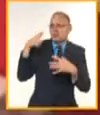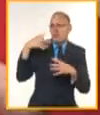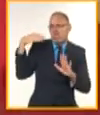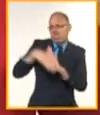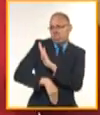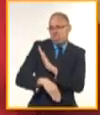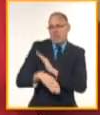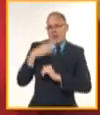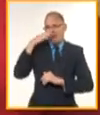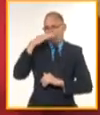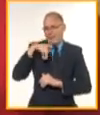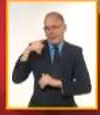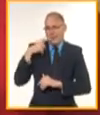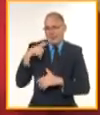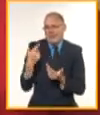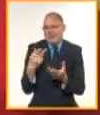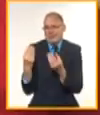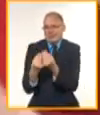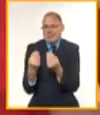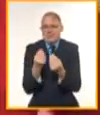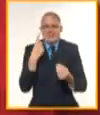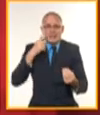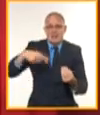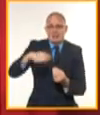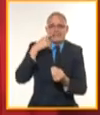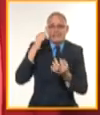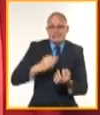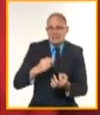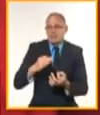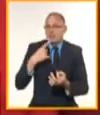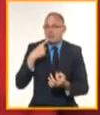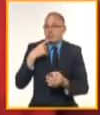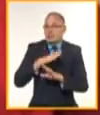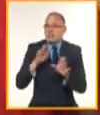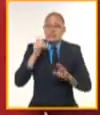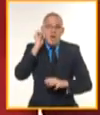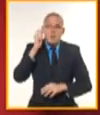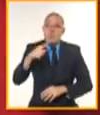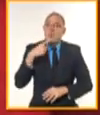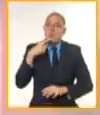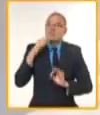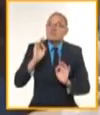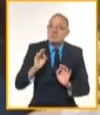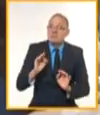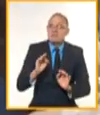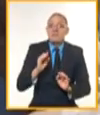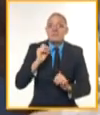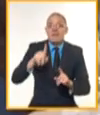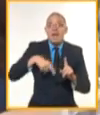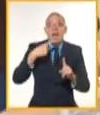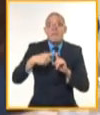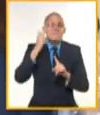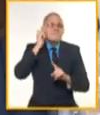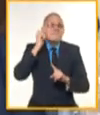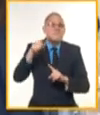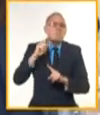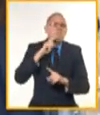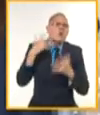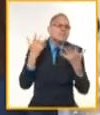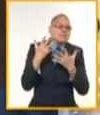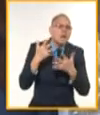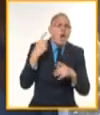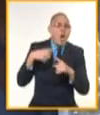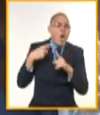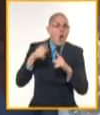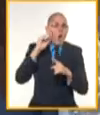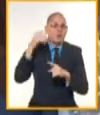global rodeado de coimeros locales, aunque coimera tal vez, agregó la líder del peronismo al hacer referencia a la hermana secretaria de presidencia y una de las sospechadas